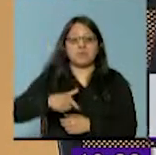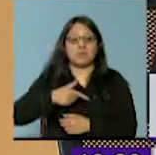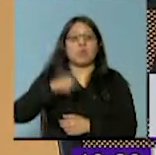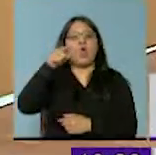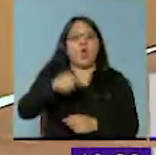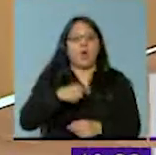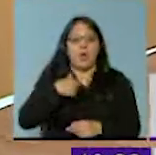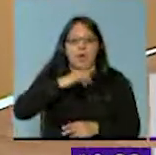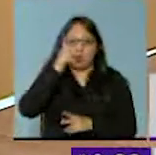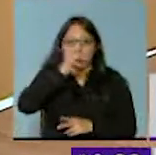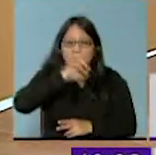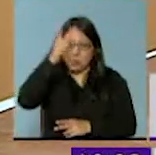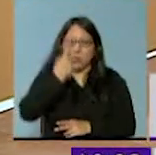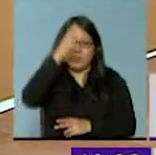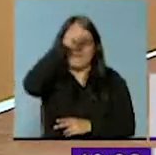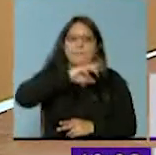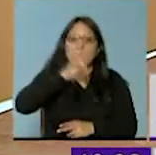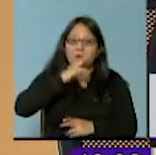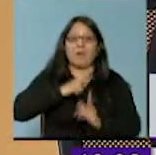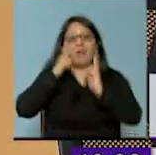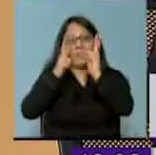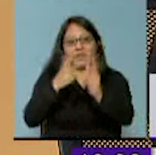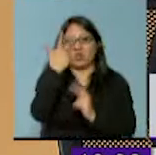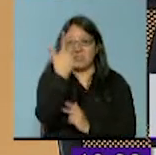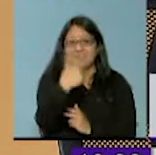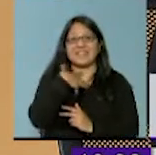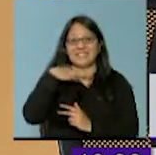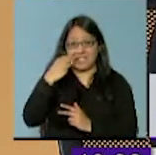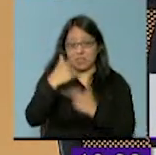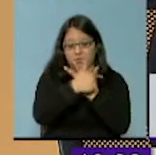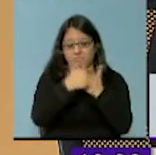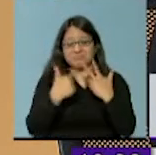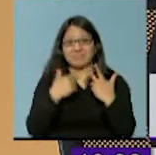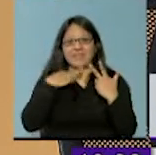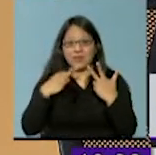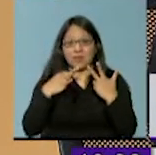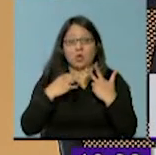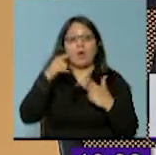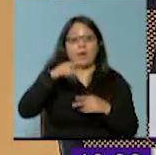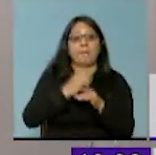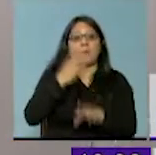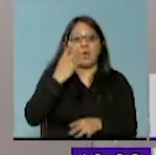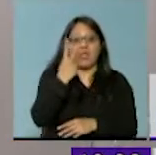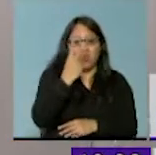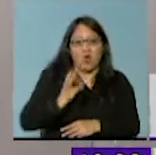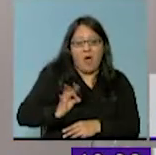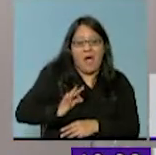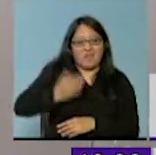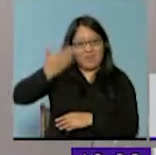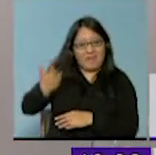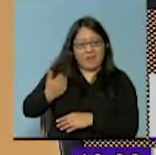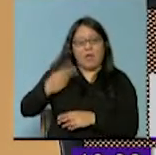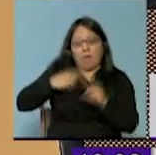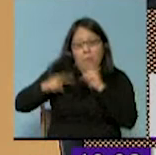una falsa alarma. Era una mujer con 3 hijos, uno de ellos profesionales, que busca empleo hace 2 años.